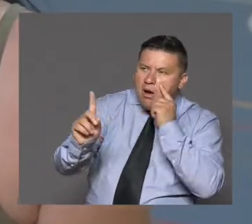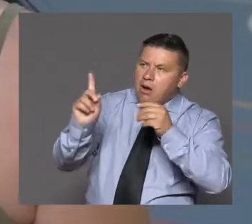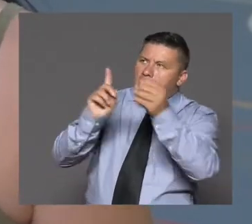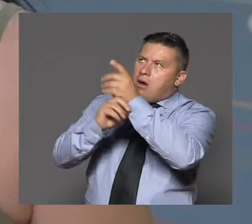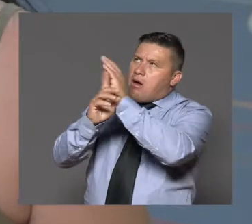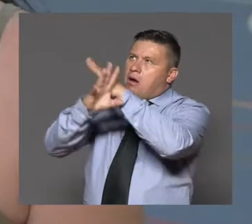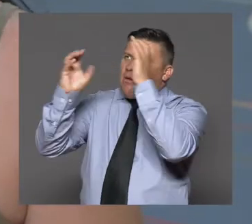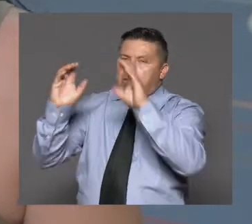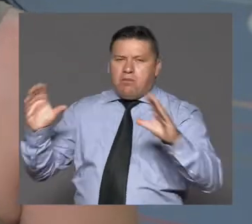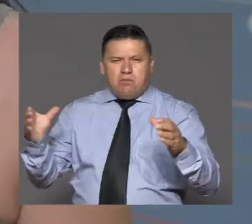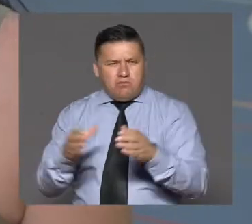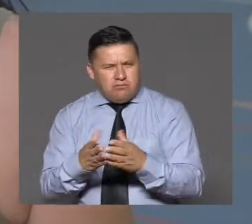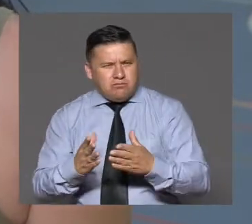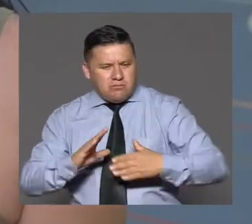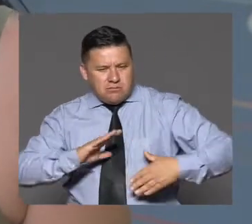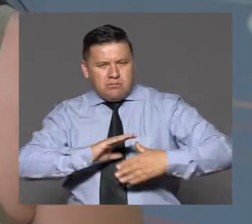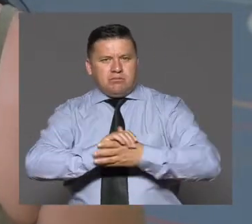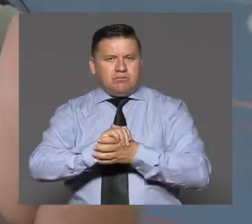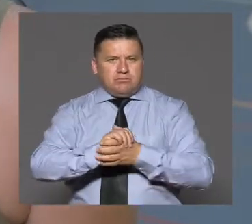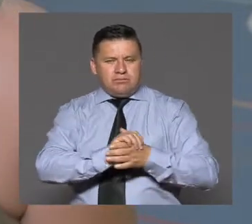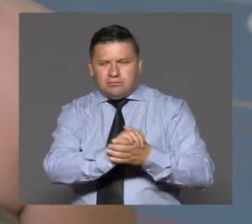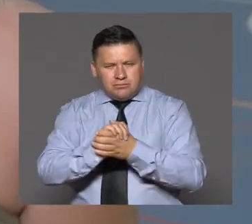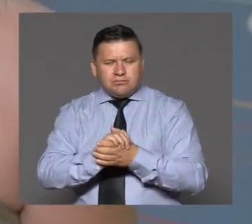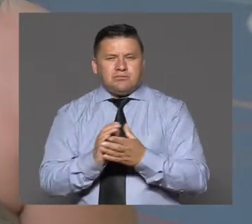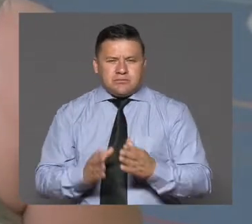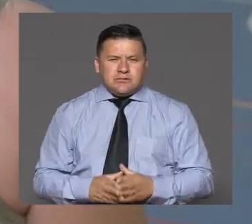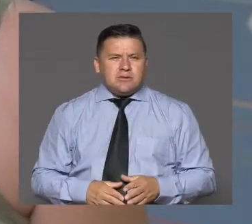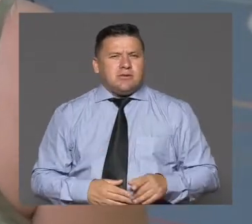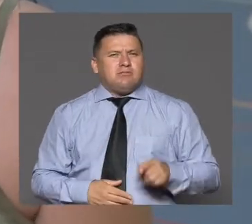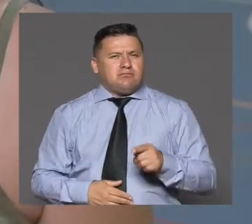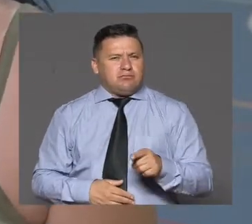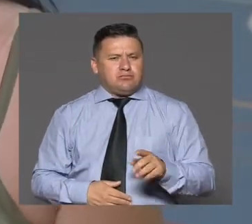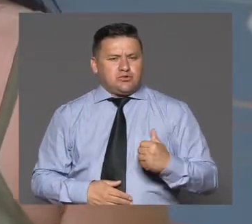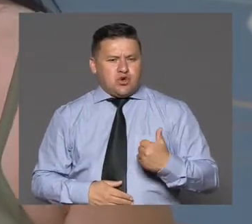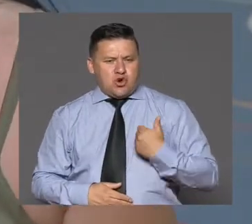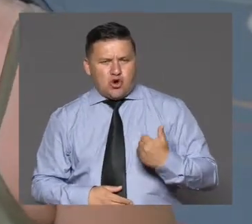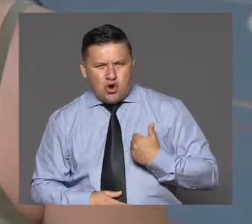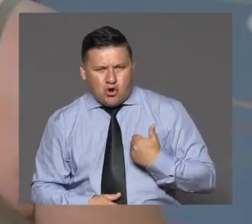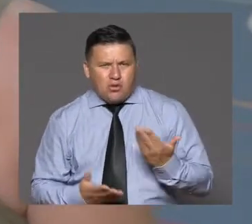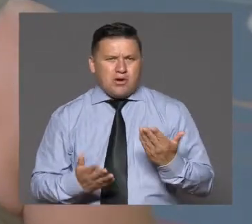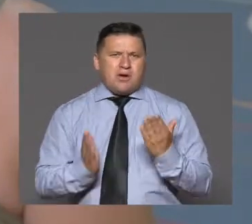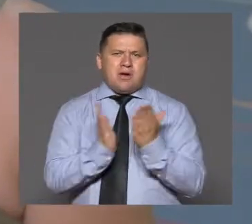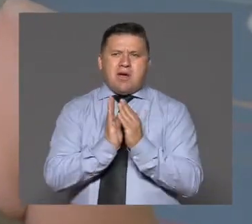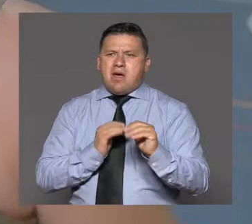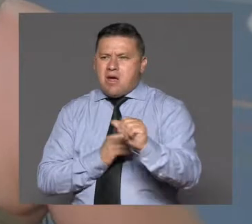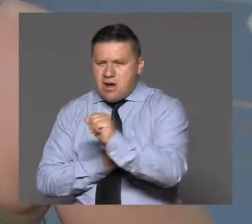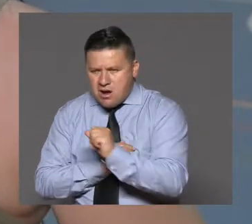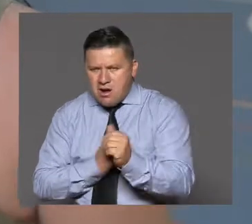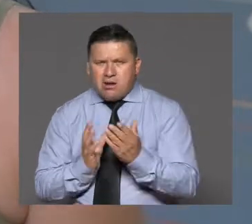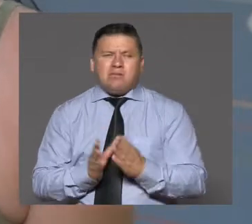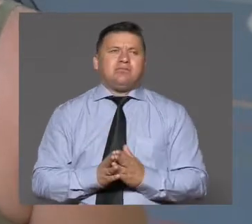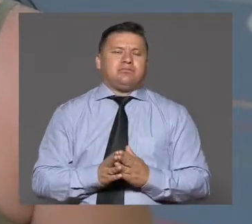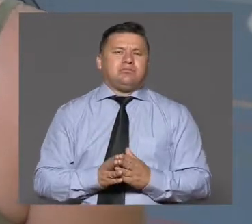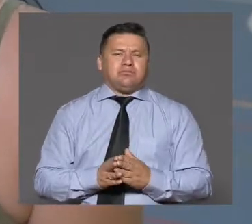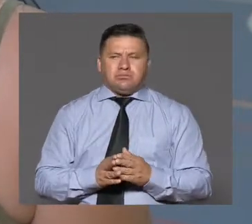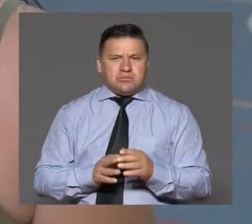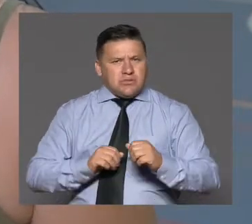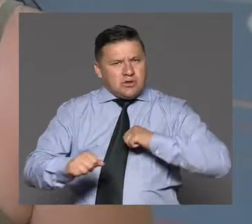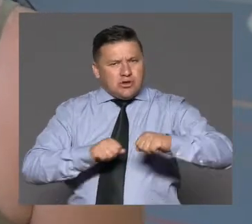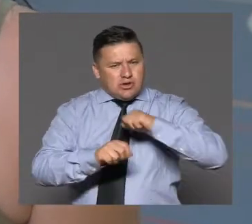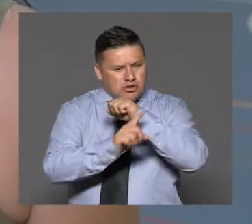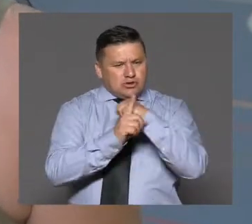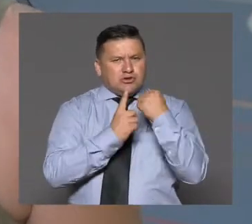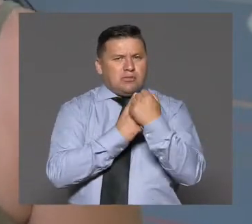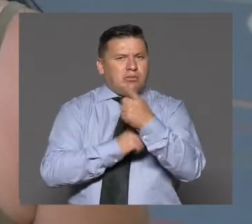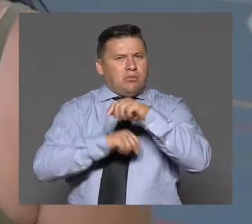forma de como de la mano mancomunada, donde los jóvenes, las mujeres y los otros actores